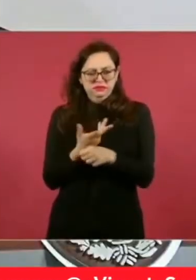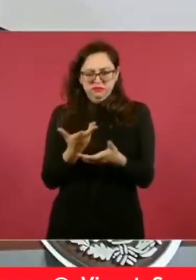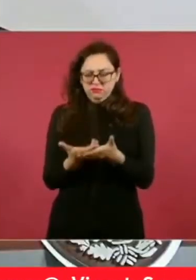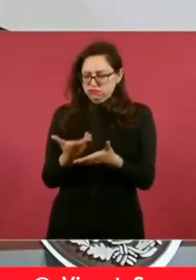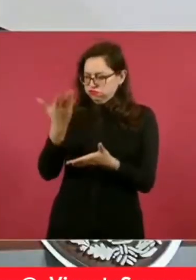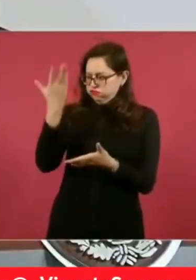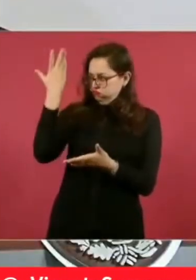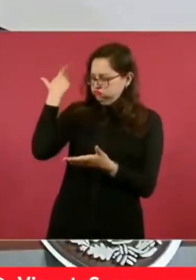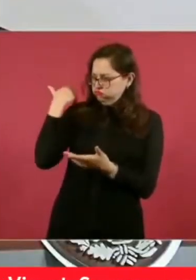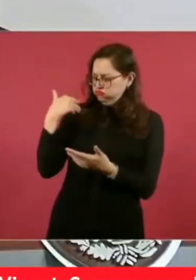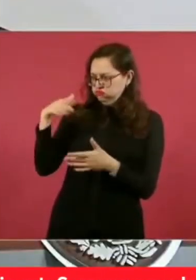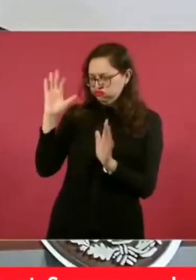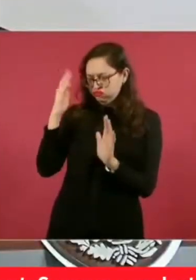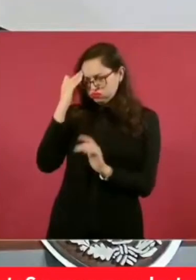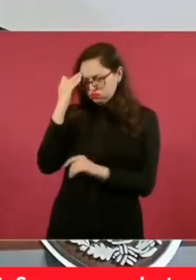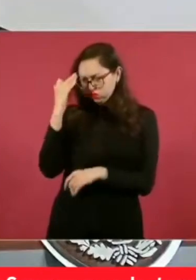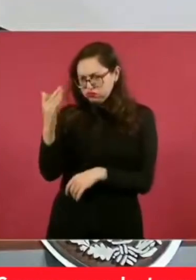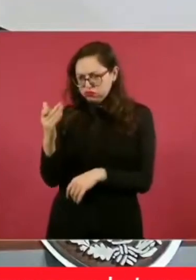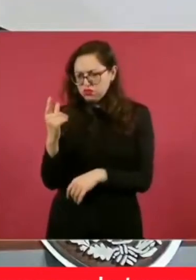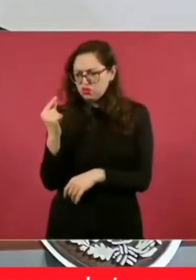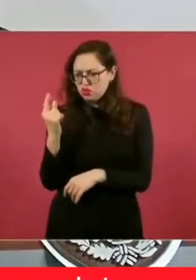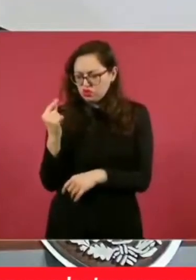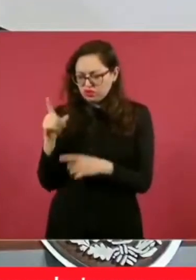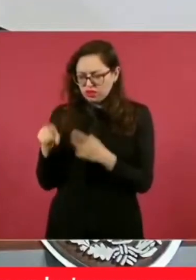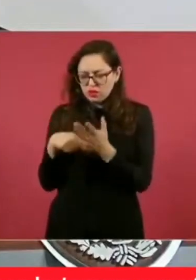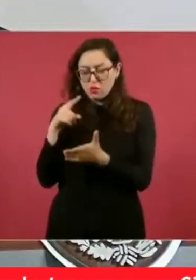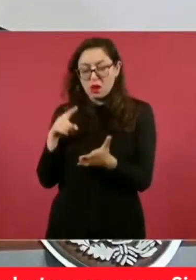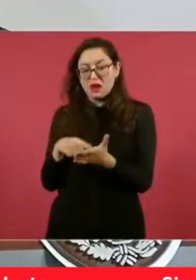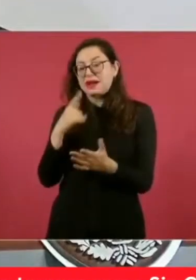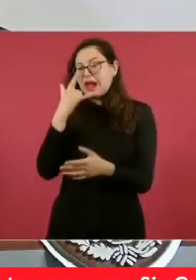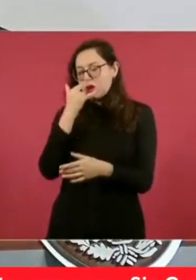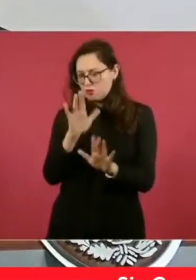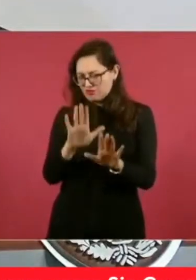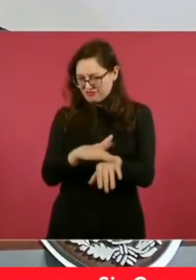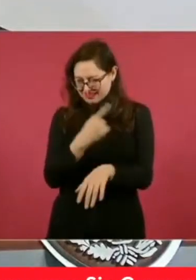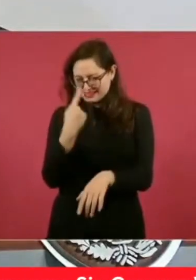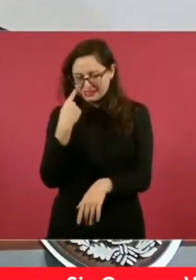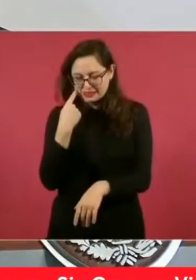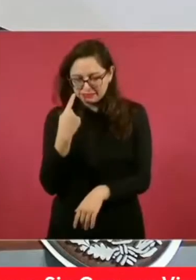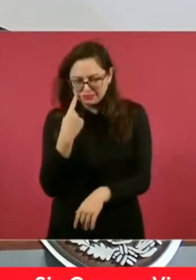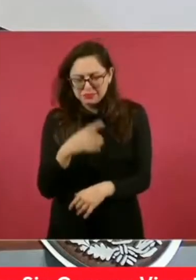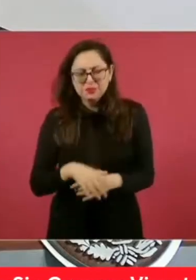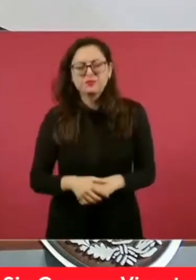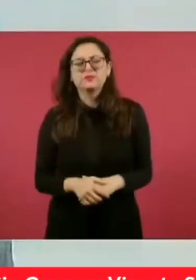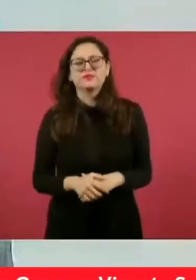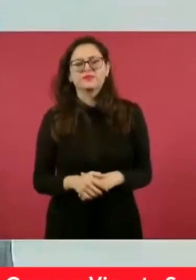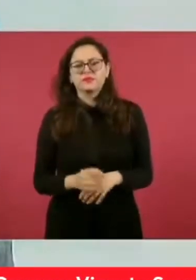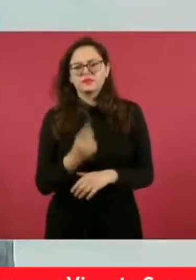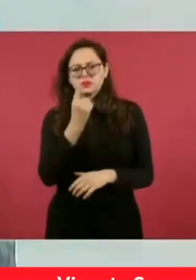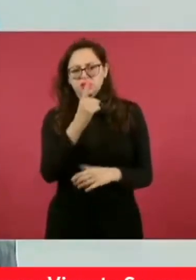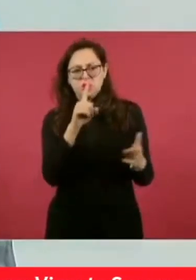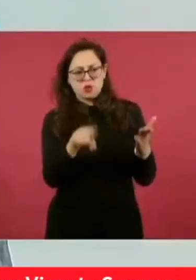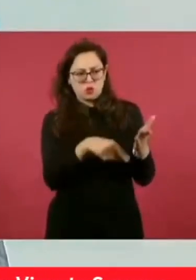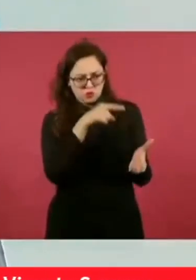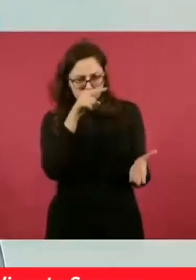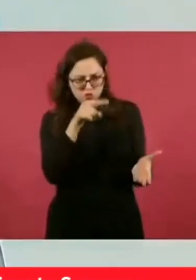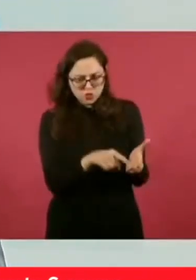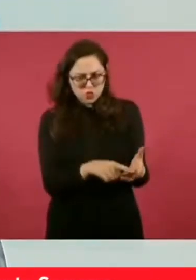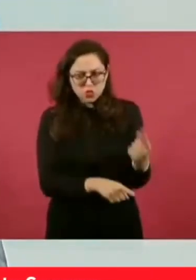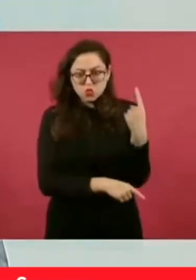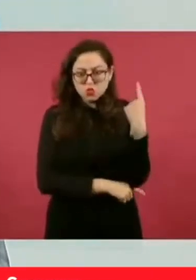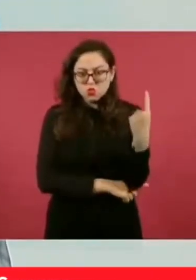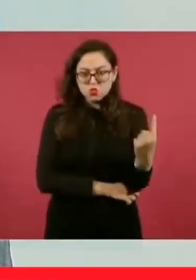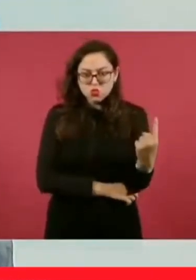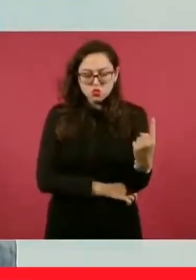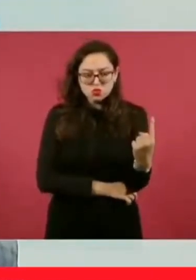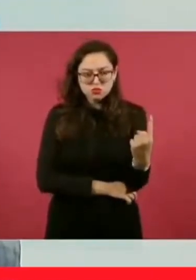verificaciones realizadas, en esta ocasión encontramos un establecimiento en el que no se respetó el precio máximo, fueron